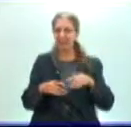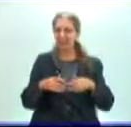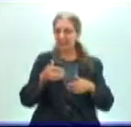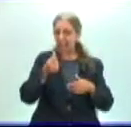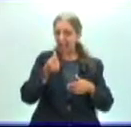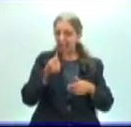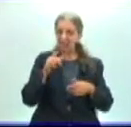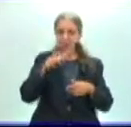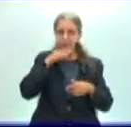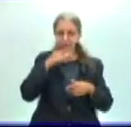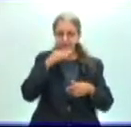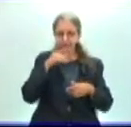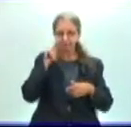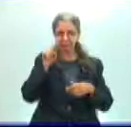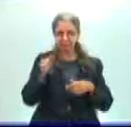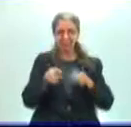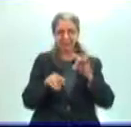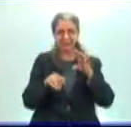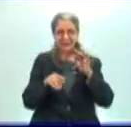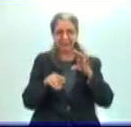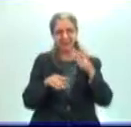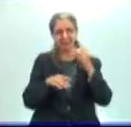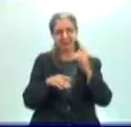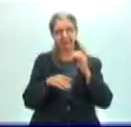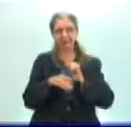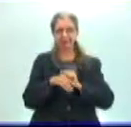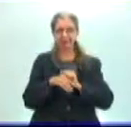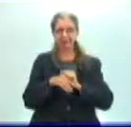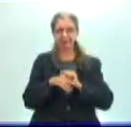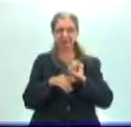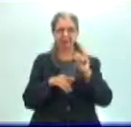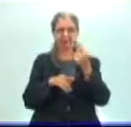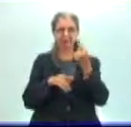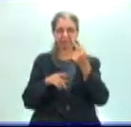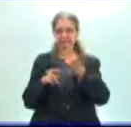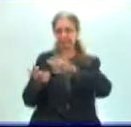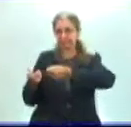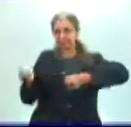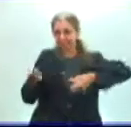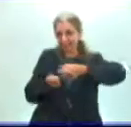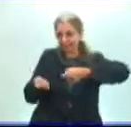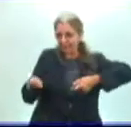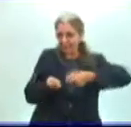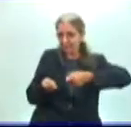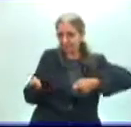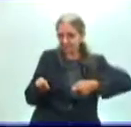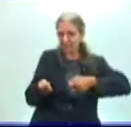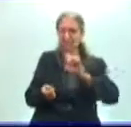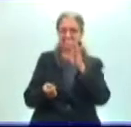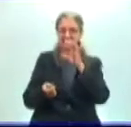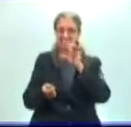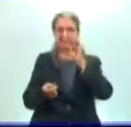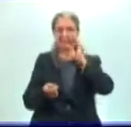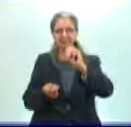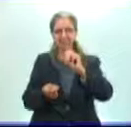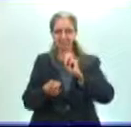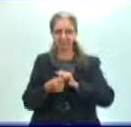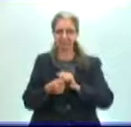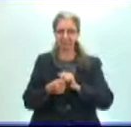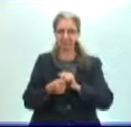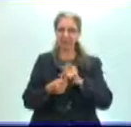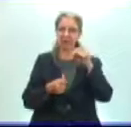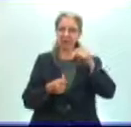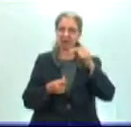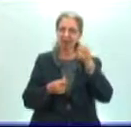15. El primer tensor va a tener una longitud de 15 metros. De igual